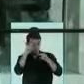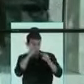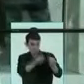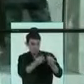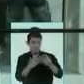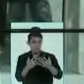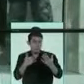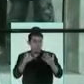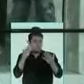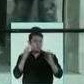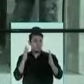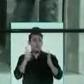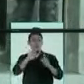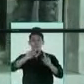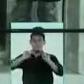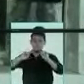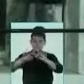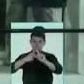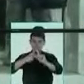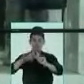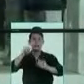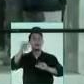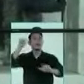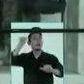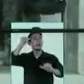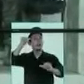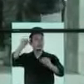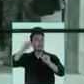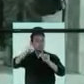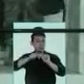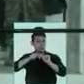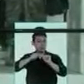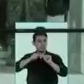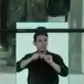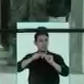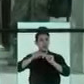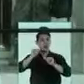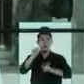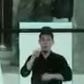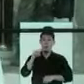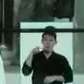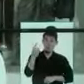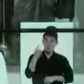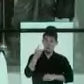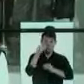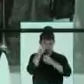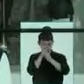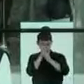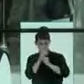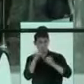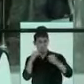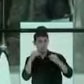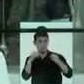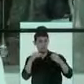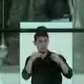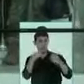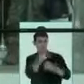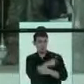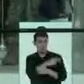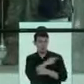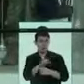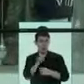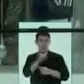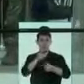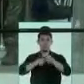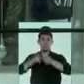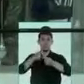cabe y cabe y le busca la sin razón. A ver, ¿por qué este señor no convoca al embajador ruso? Hoy va a estar en la